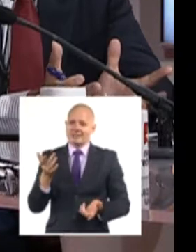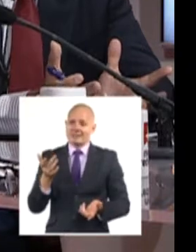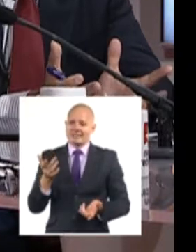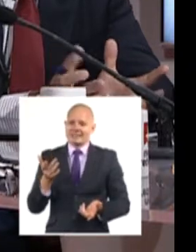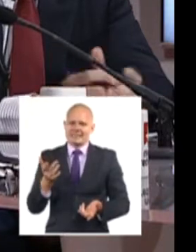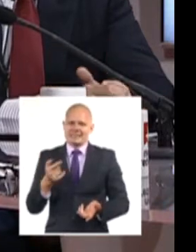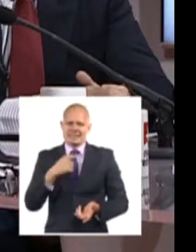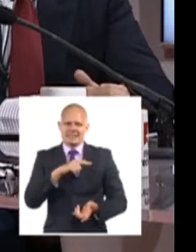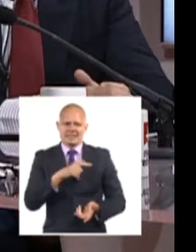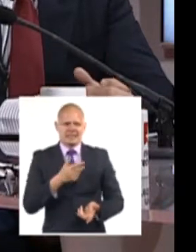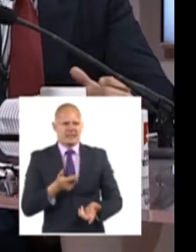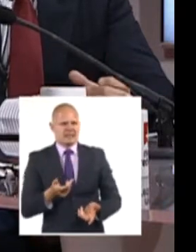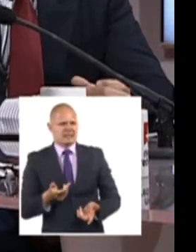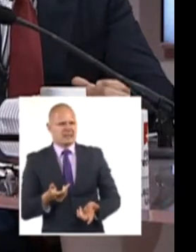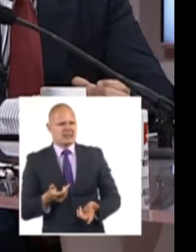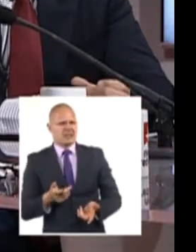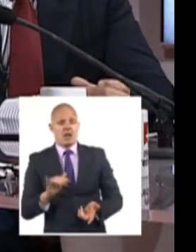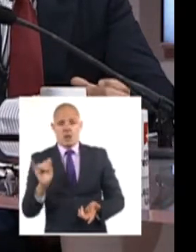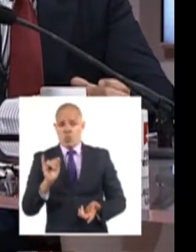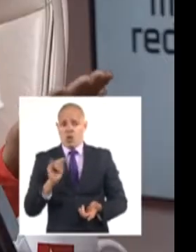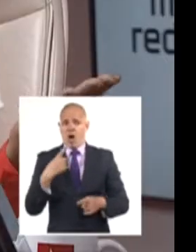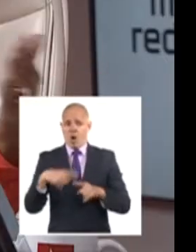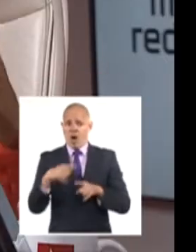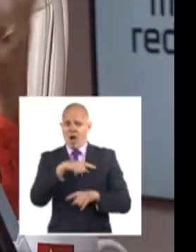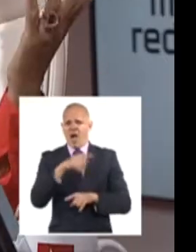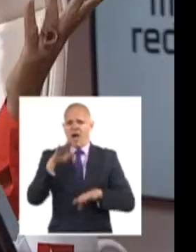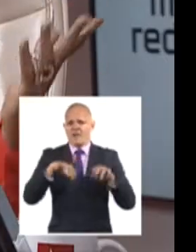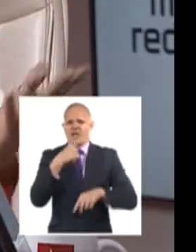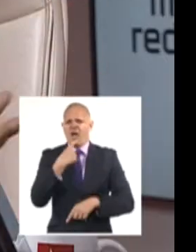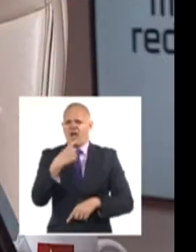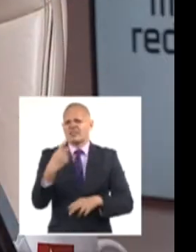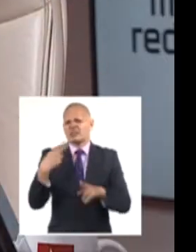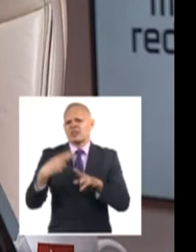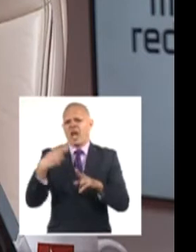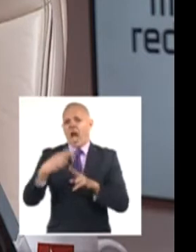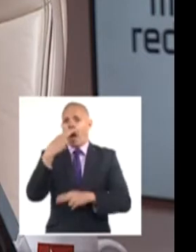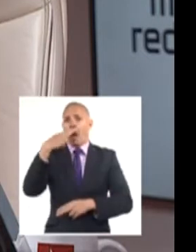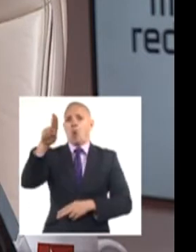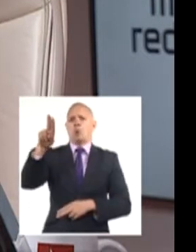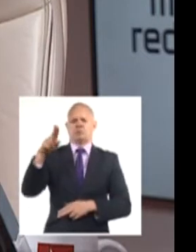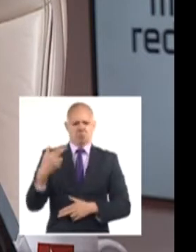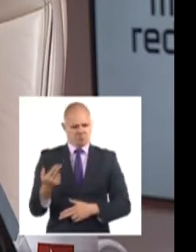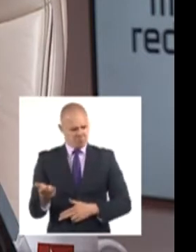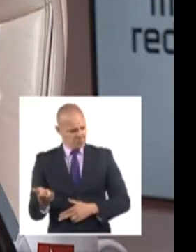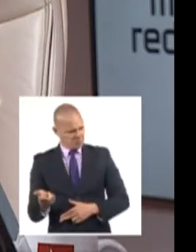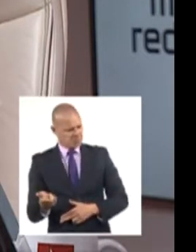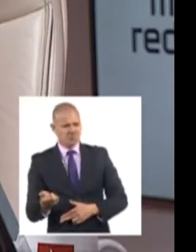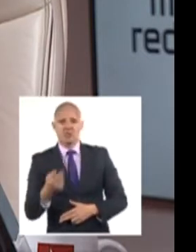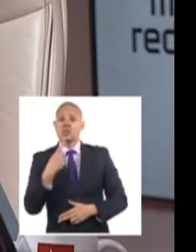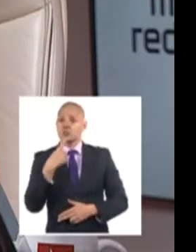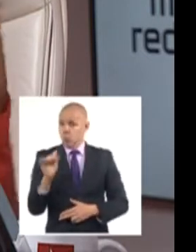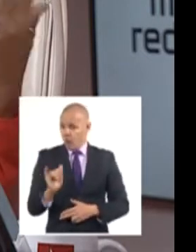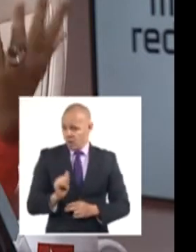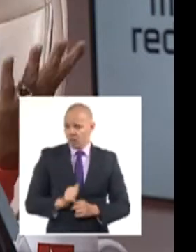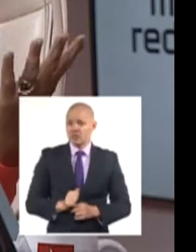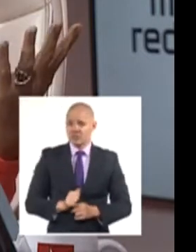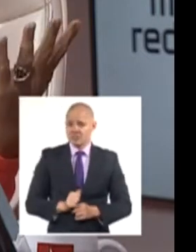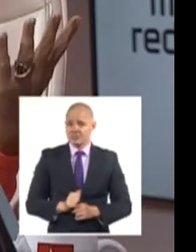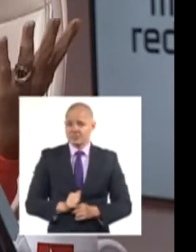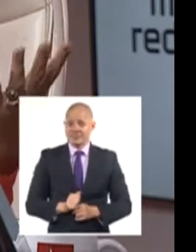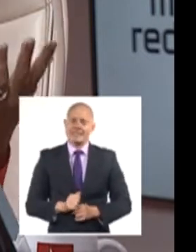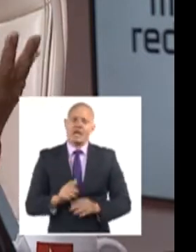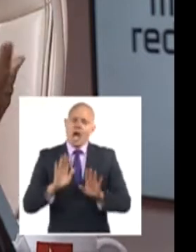o cosas así su misión de hitler es hacer una al citar una frase que su jefe de campaña dice que quiso mencionar a einstein